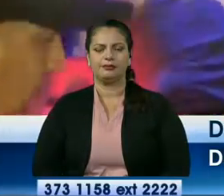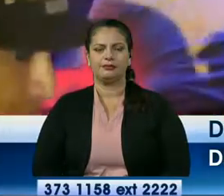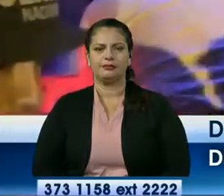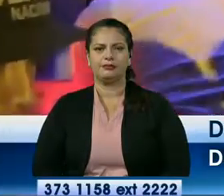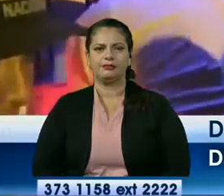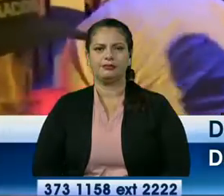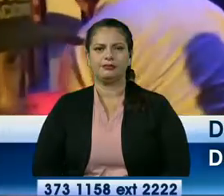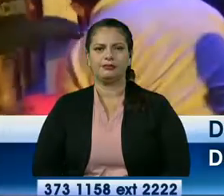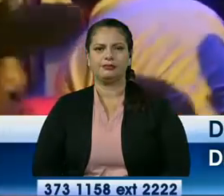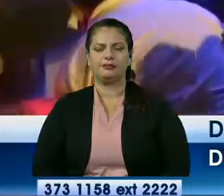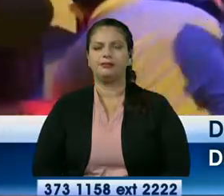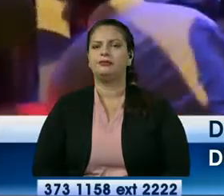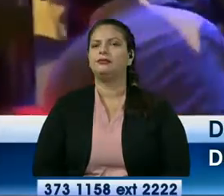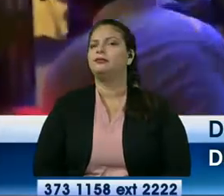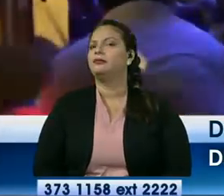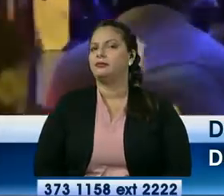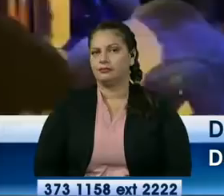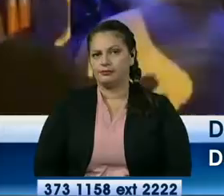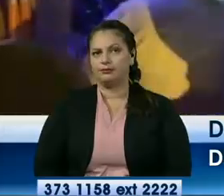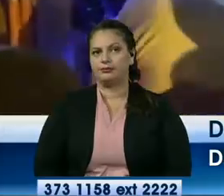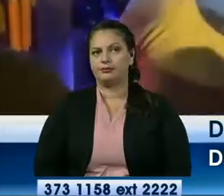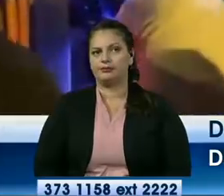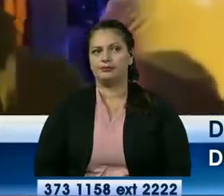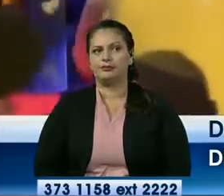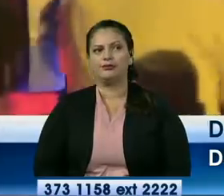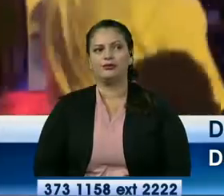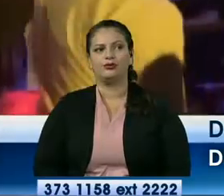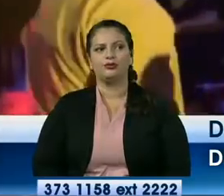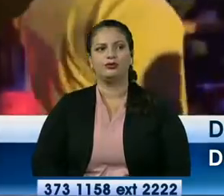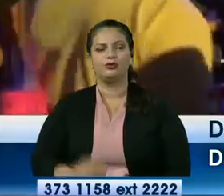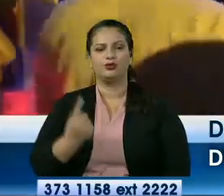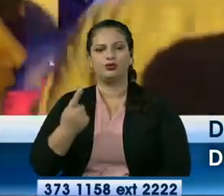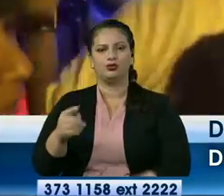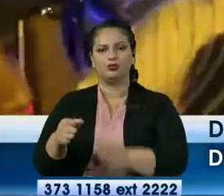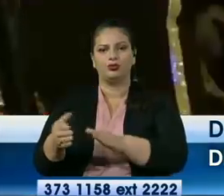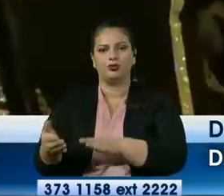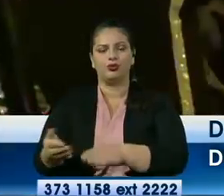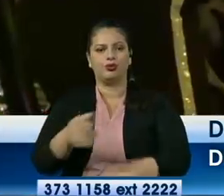Y dos más resultaron heridos que fueron rescatados por elementos del cuerpo de bomberos.